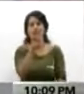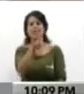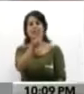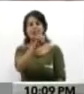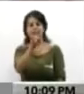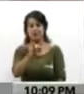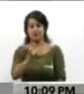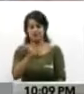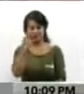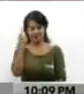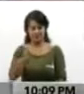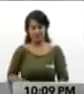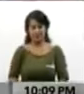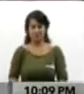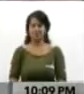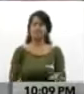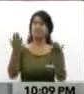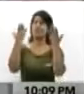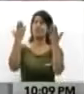Ay, Dios mío.